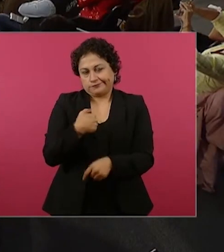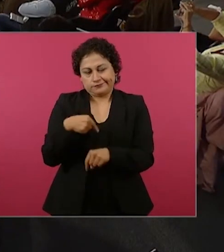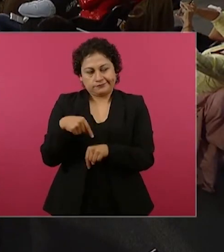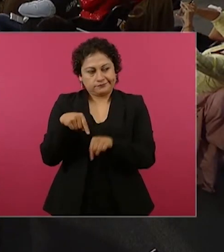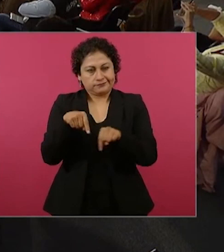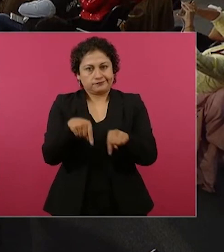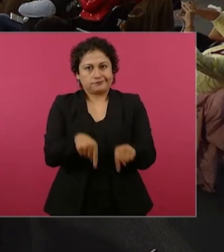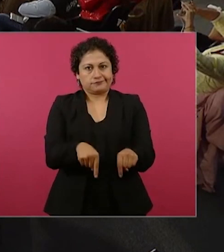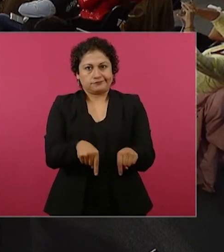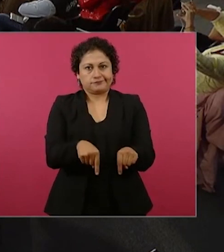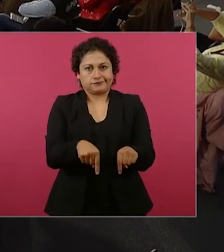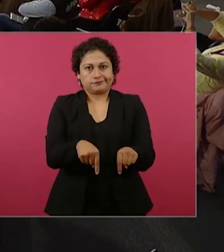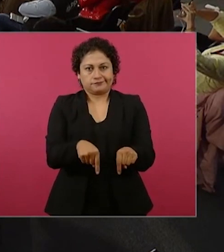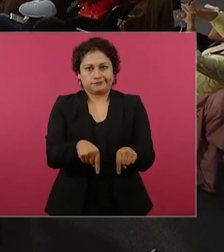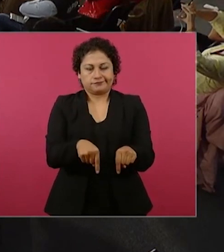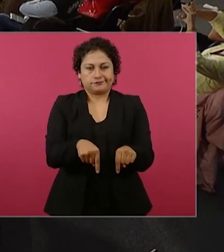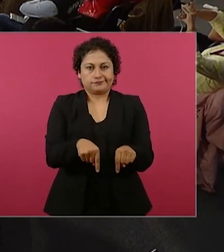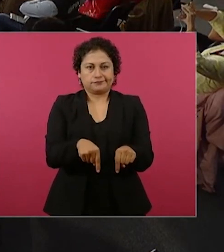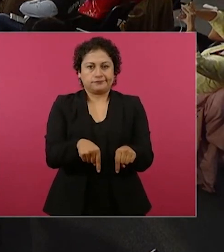se